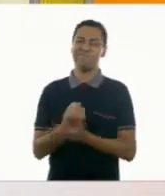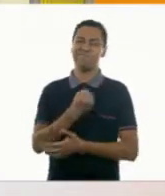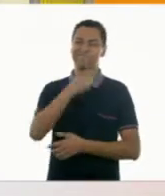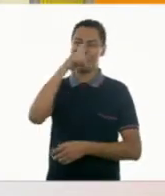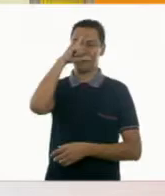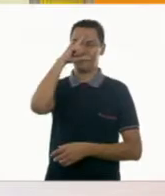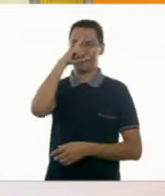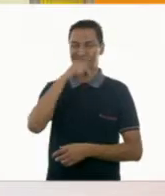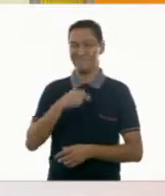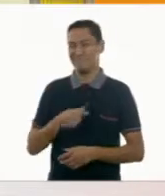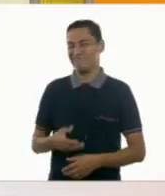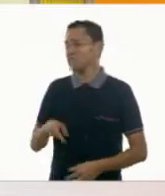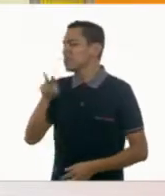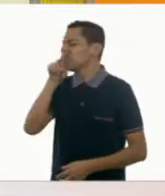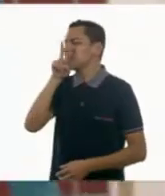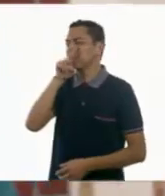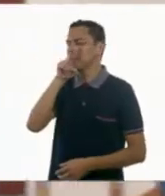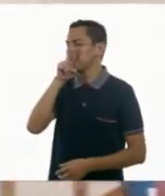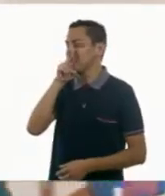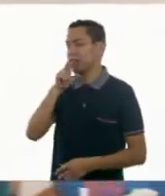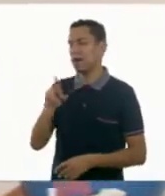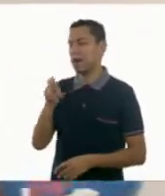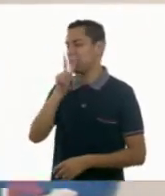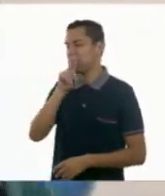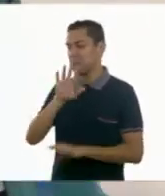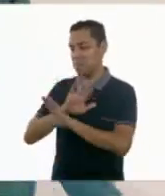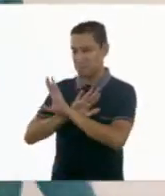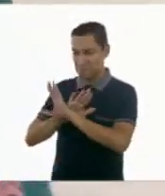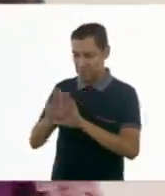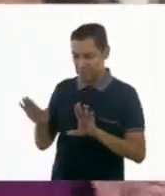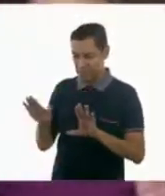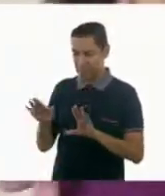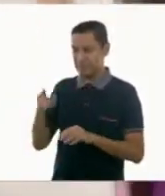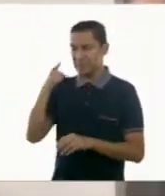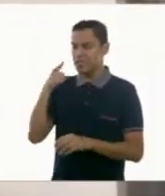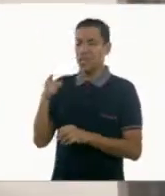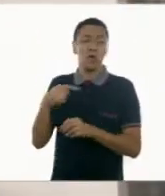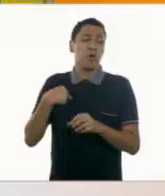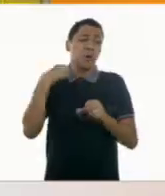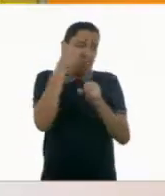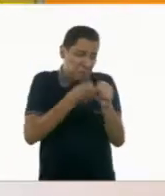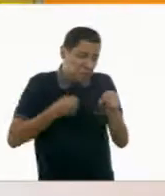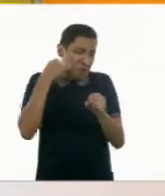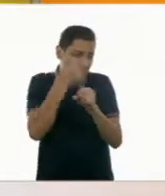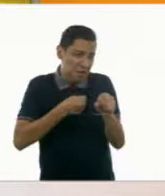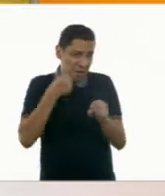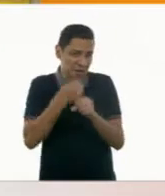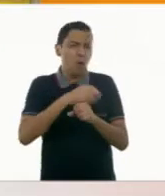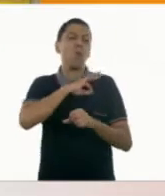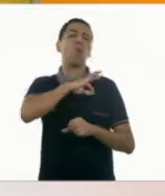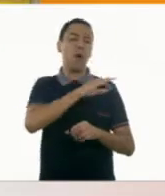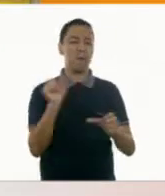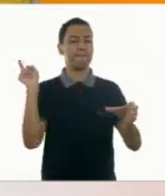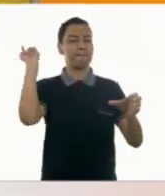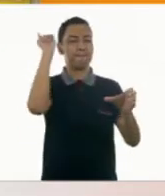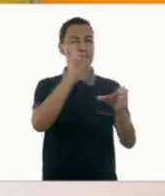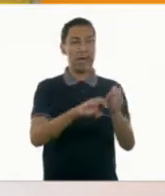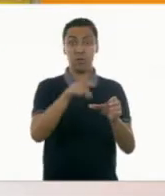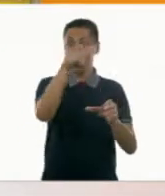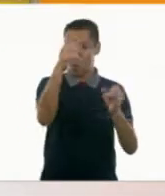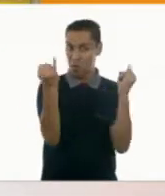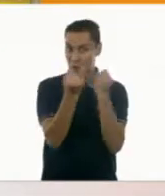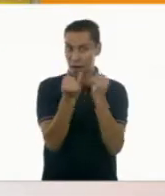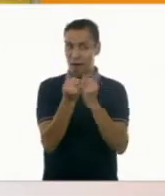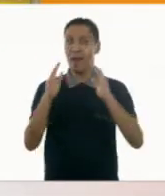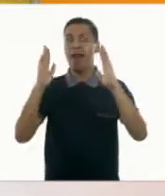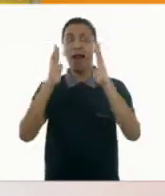¡Ay, no puede ser! No te preocupes, no pasa nada, Ale. No Creo pasa que si nada. Sigo intentando puedo lograrlo. Claro, así en casa deben de intentarlo